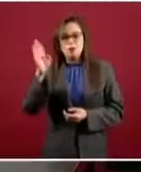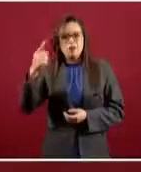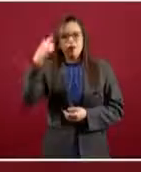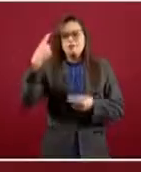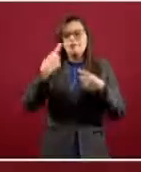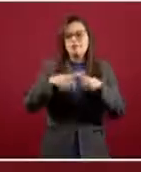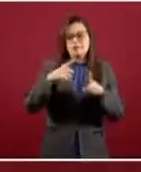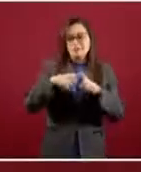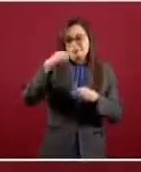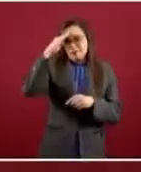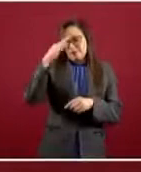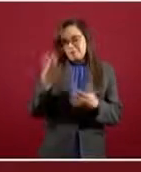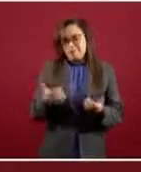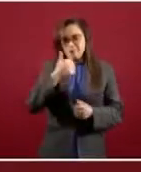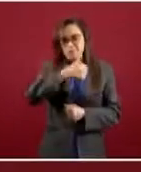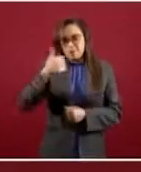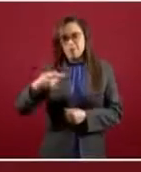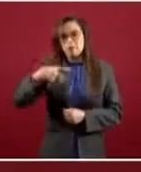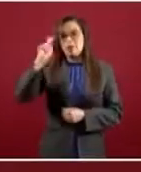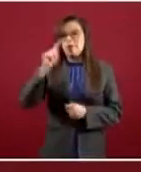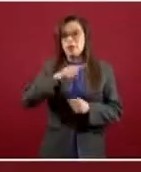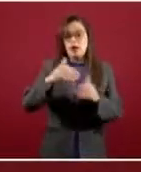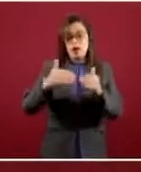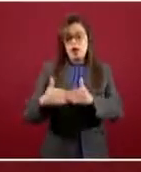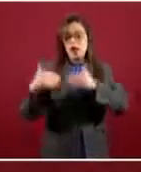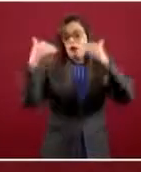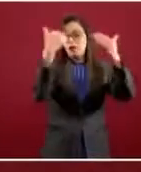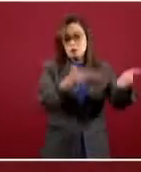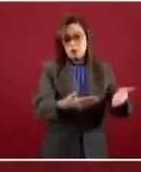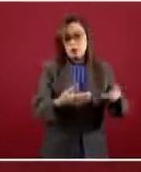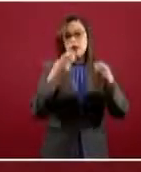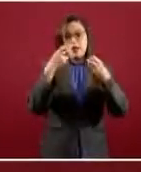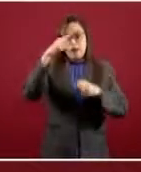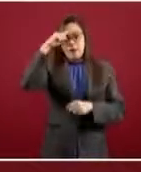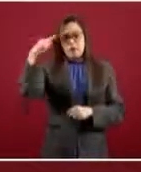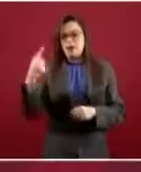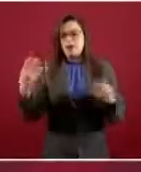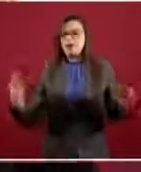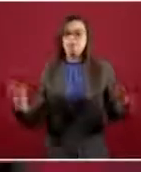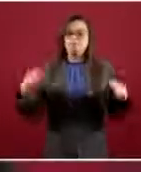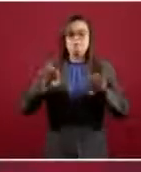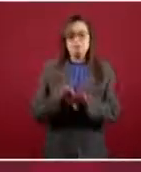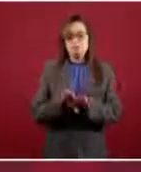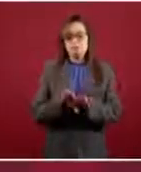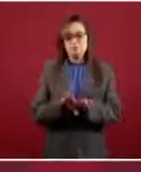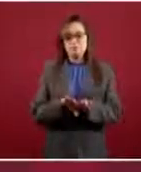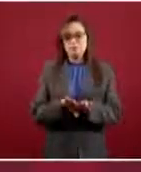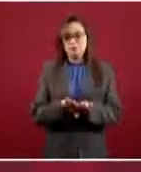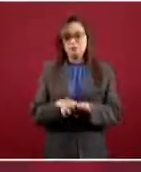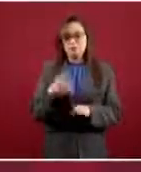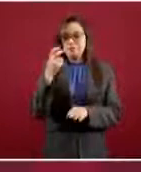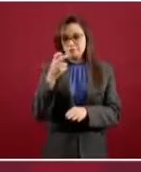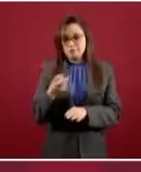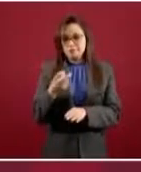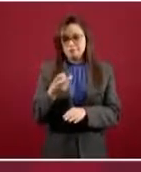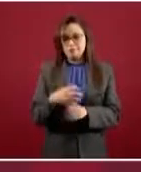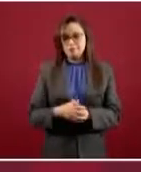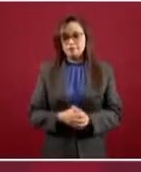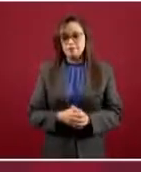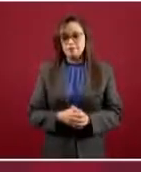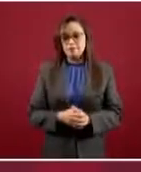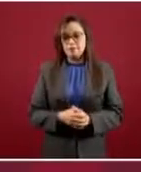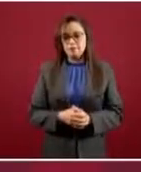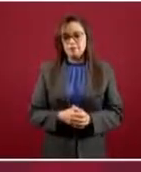amenaza externa. Y entonces se cerraban las puertas, se amurallaban o se mantenían cerradas las murallas y